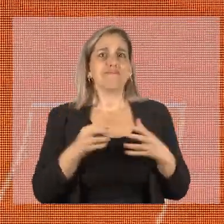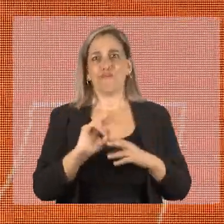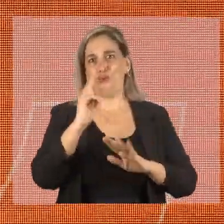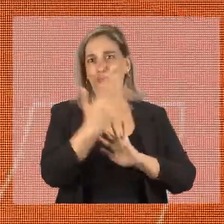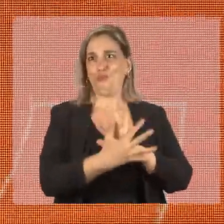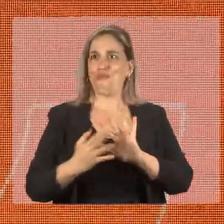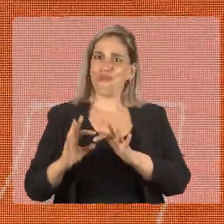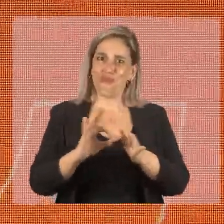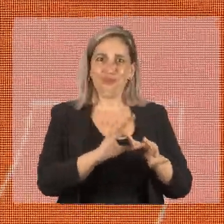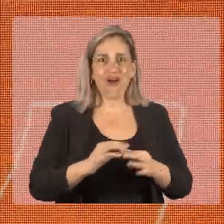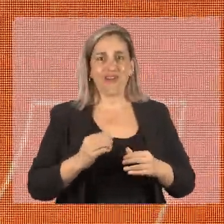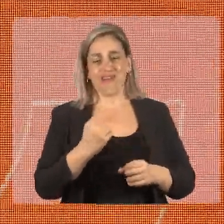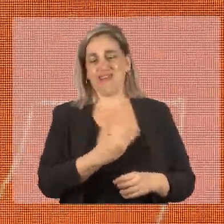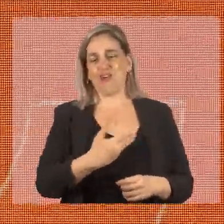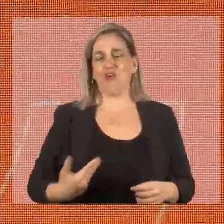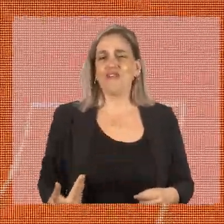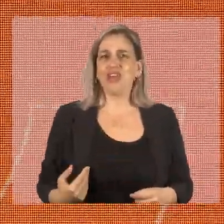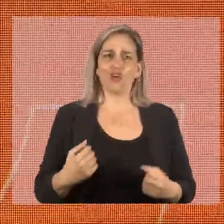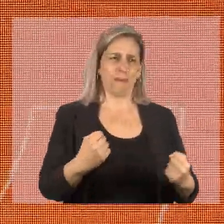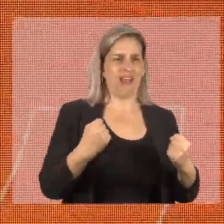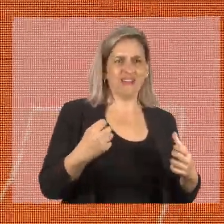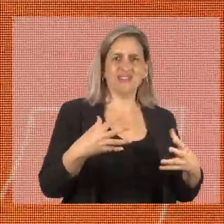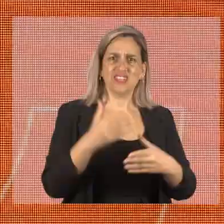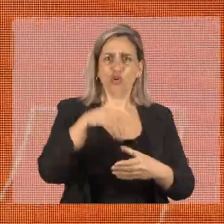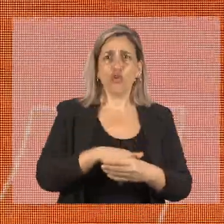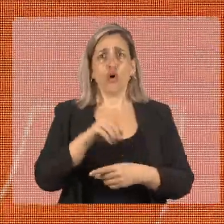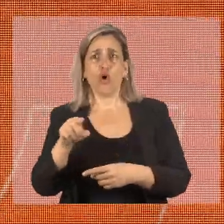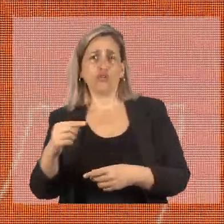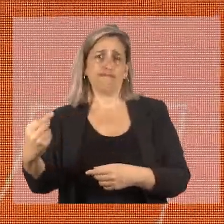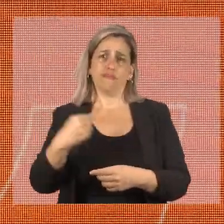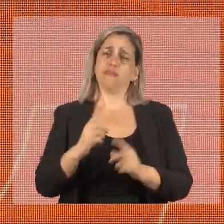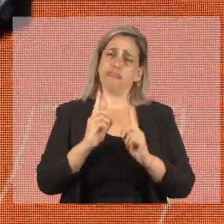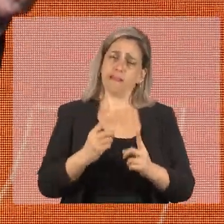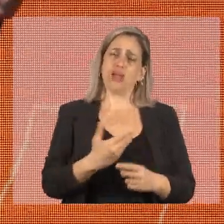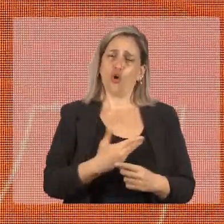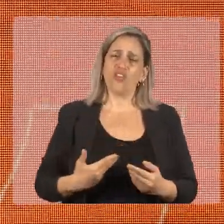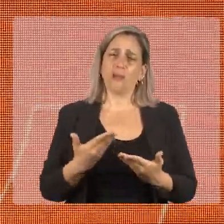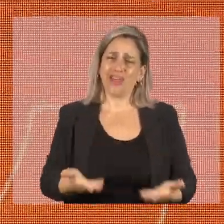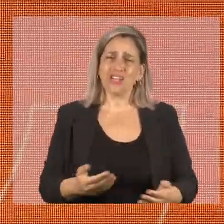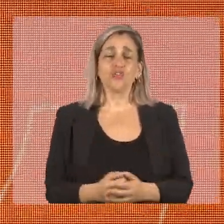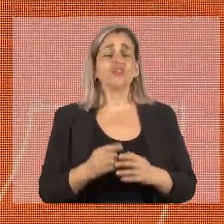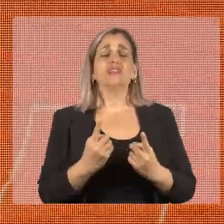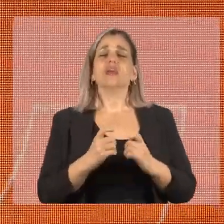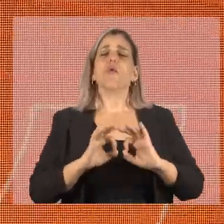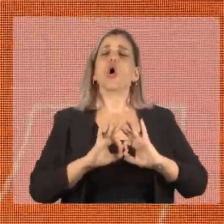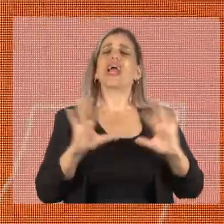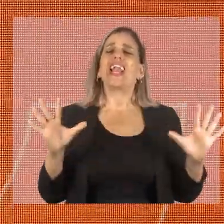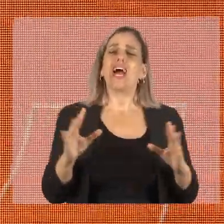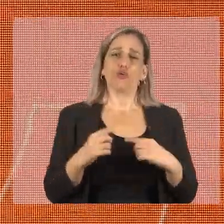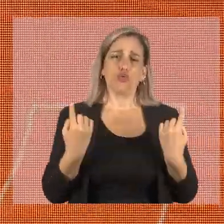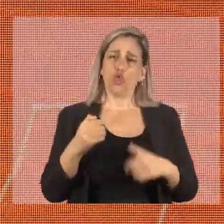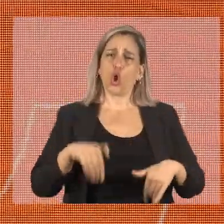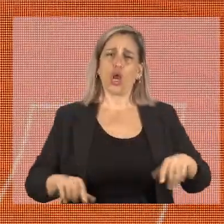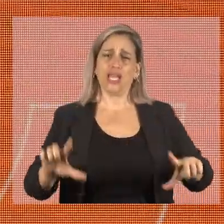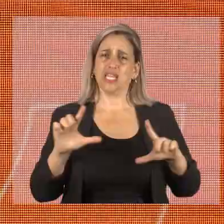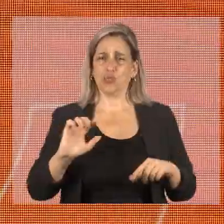mismo país, y la gestión de un gobierno es el que es para el más hincha de todos y para el más detractor de todos de un gobierno. Si eso lo tenemos claro o lo tienen